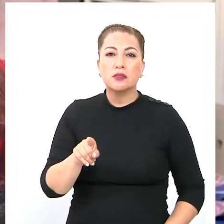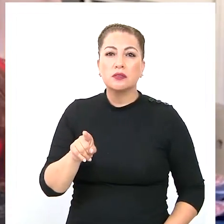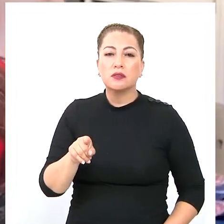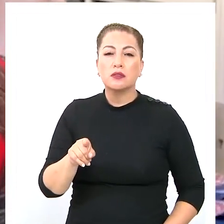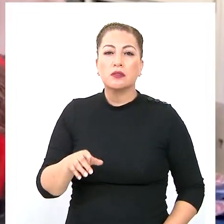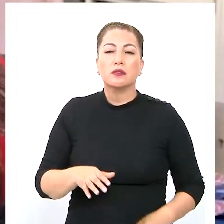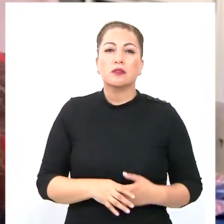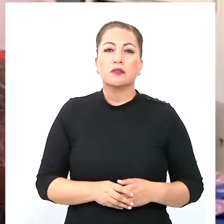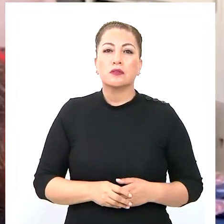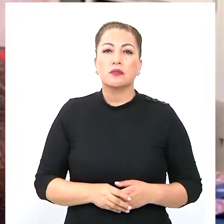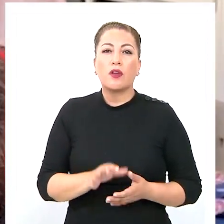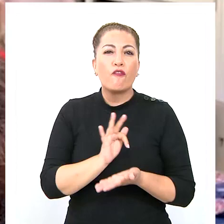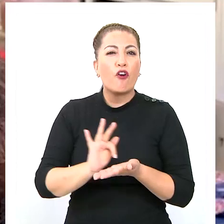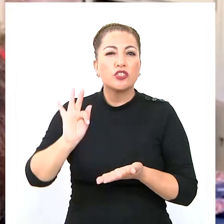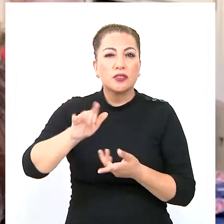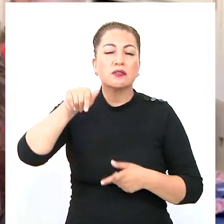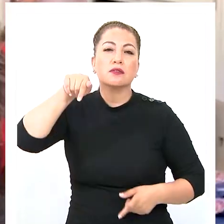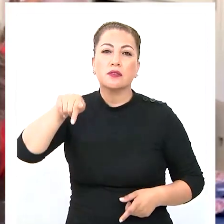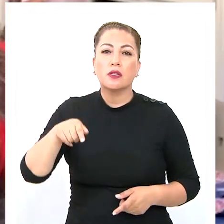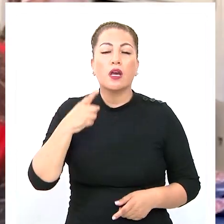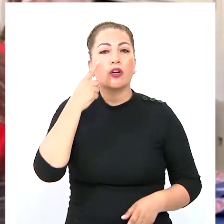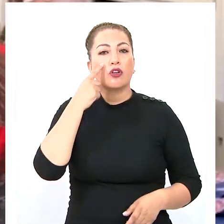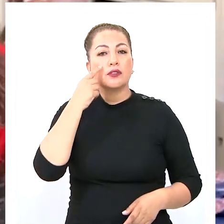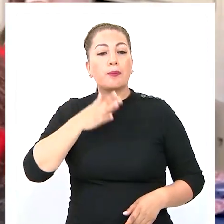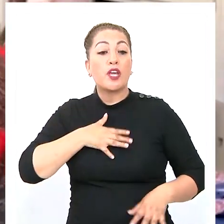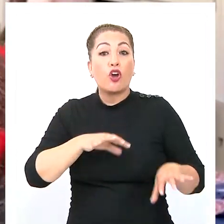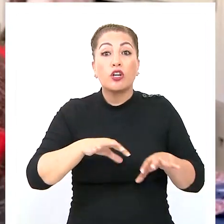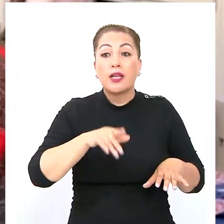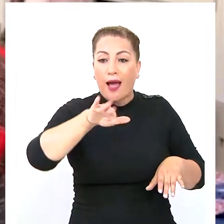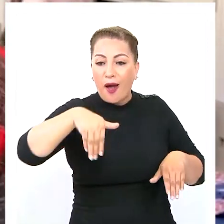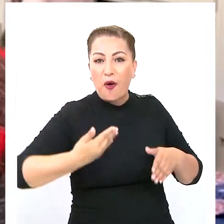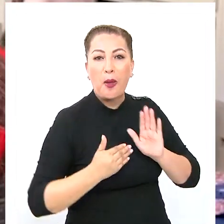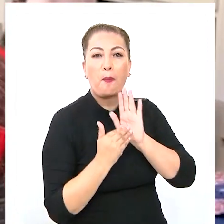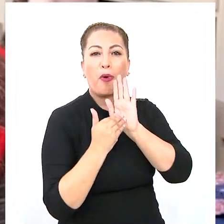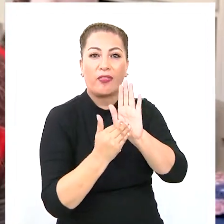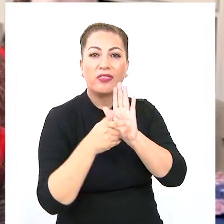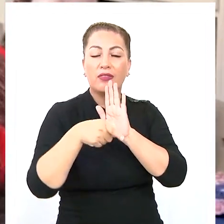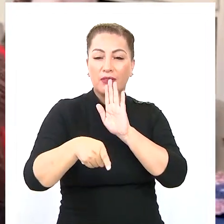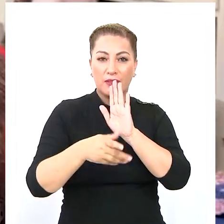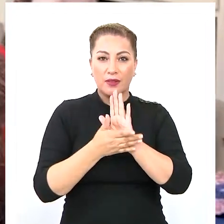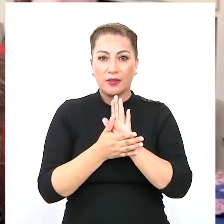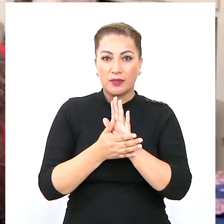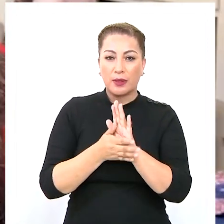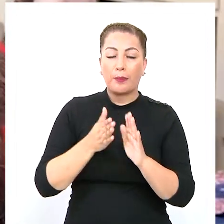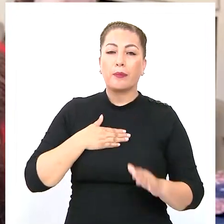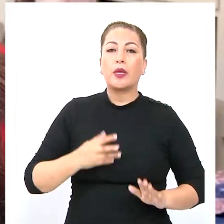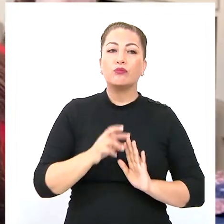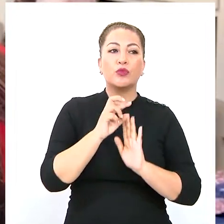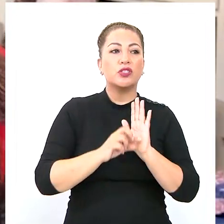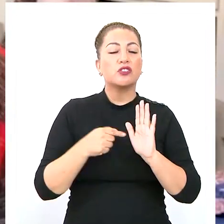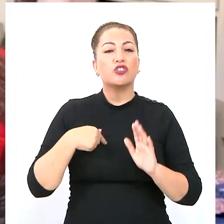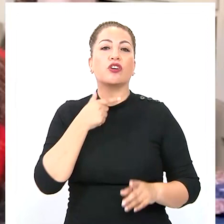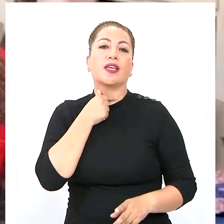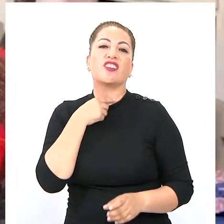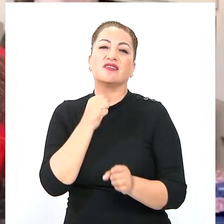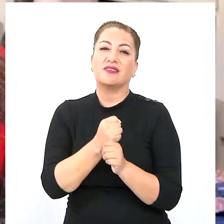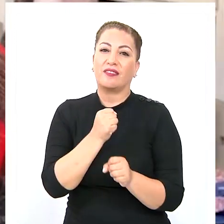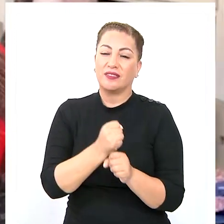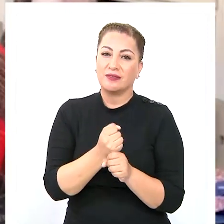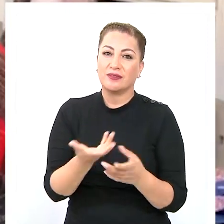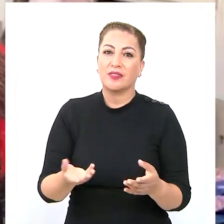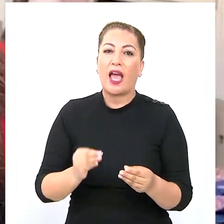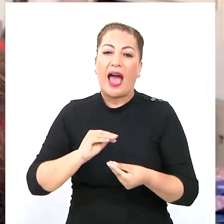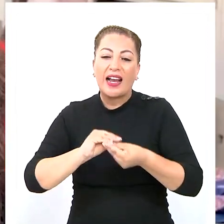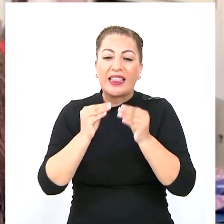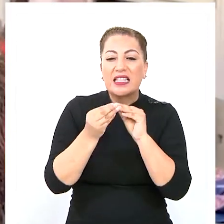poder dar a conocer mis productos y mi proyecto en el cual yo quiero trabajar y es el cuadernación